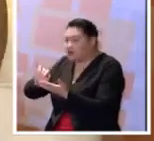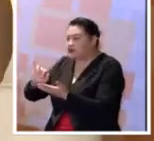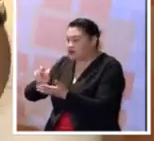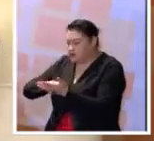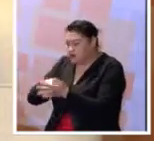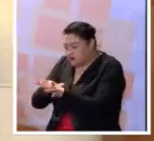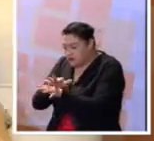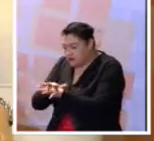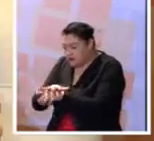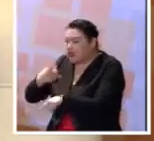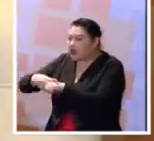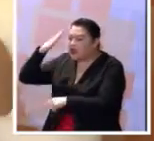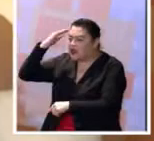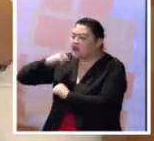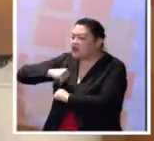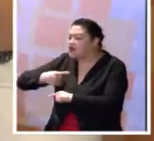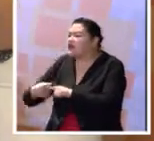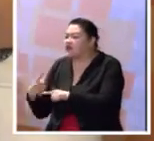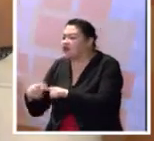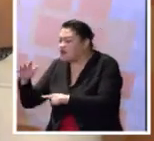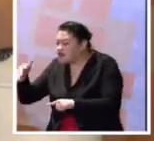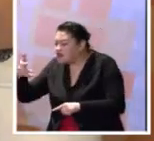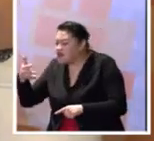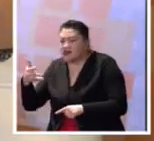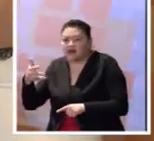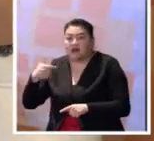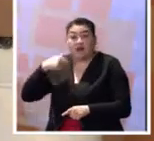pero ¿quién encabeza las listas?